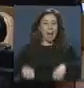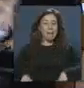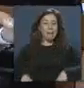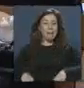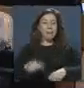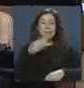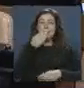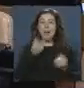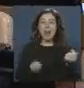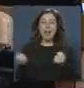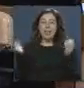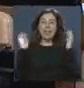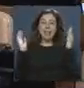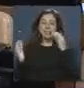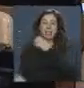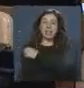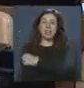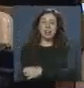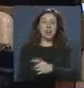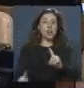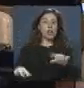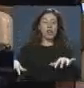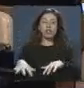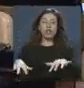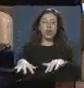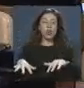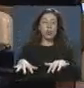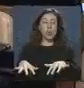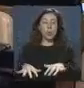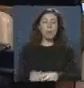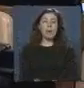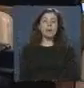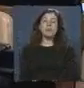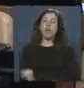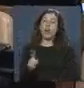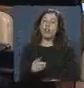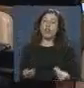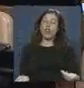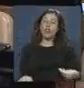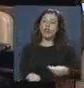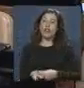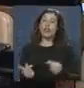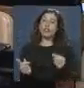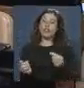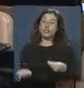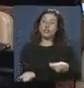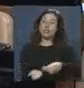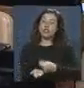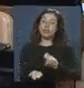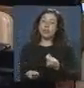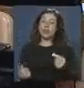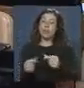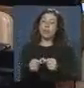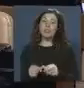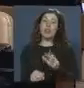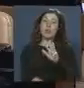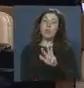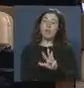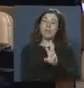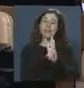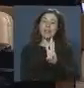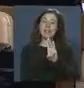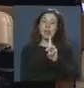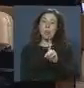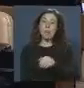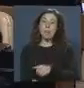destinados a mejorar el transporte en las regiones no están siendo ocupados. Y en el caso del subsidio transitorio hay 931 millones